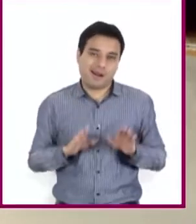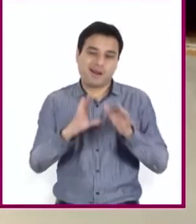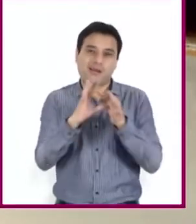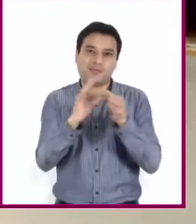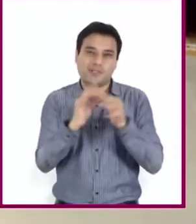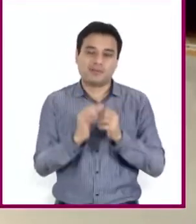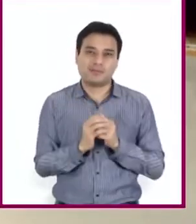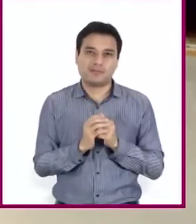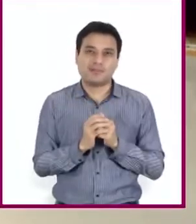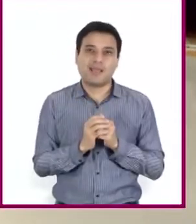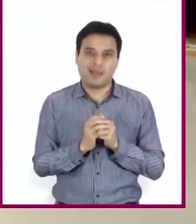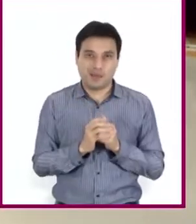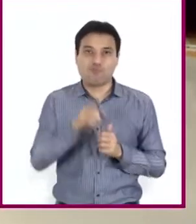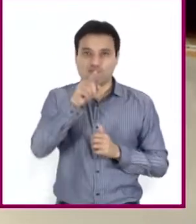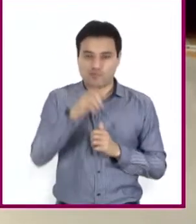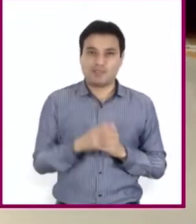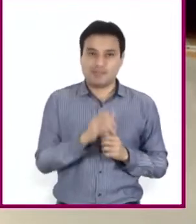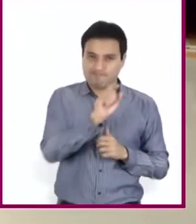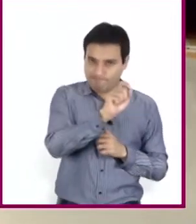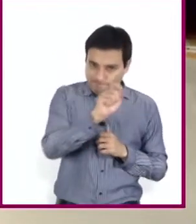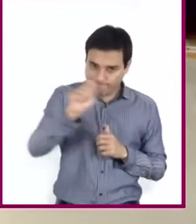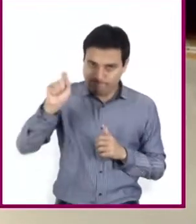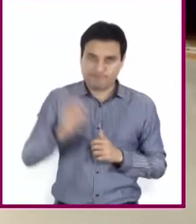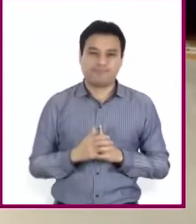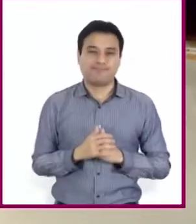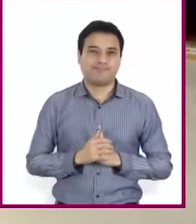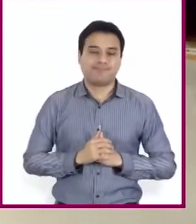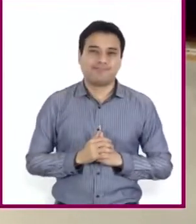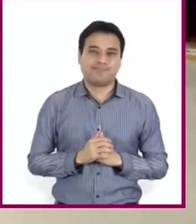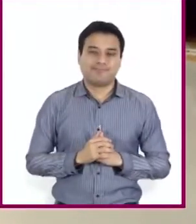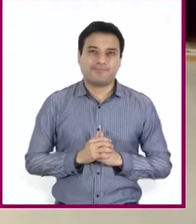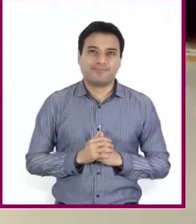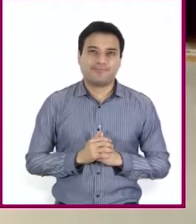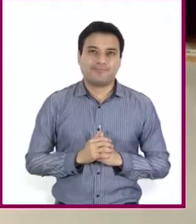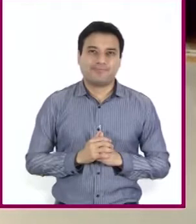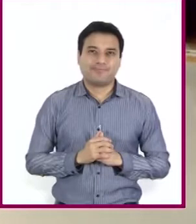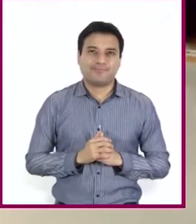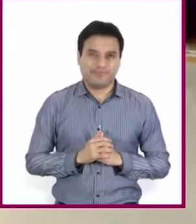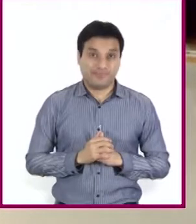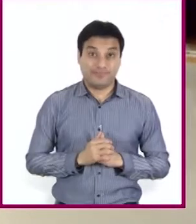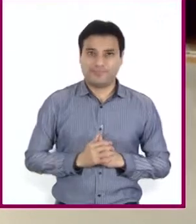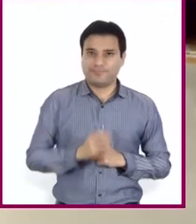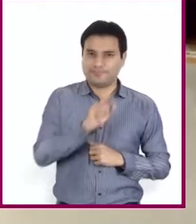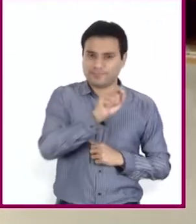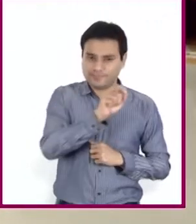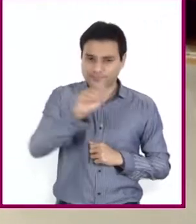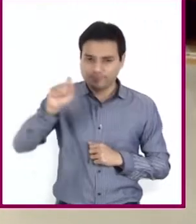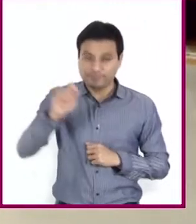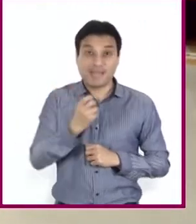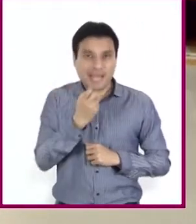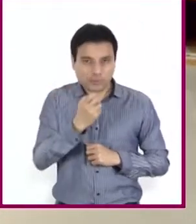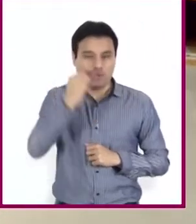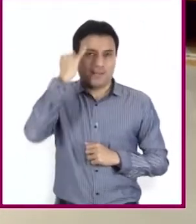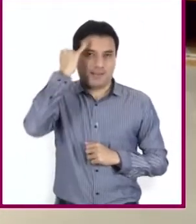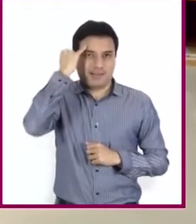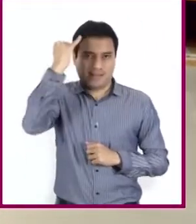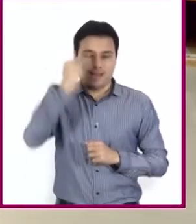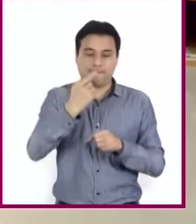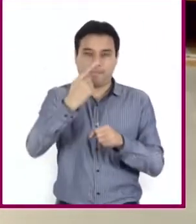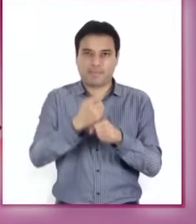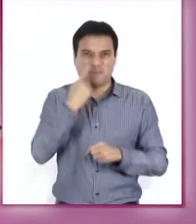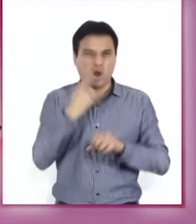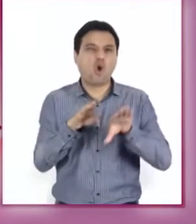lo tanto, subrayaremos esa información. Lo que acabamos de subrayar es la idea primaria del texto. Quedaría